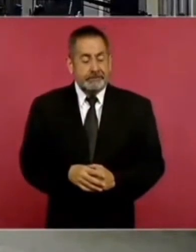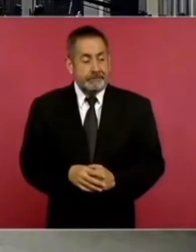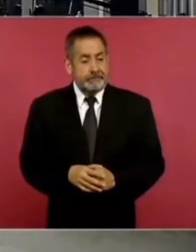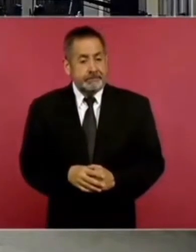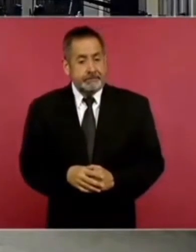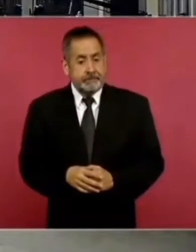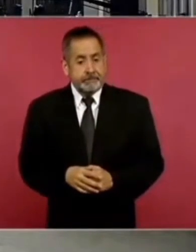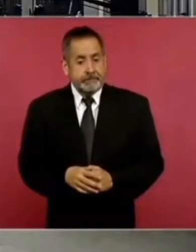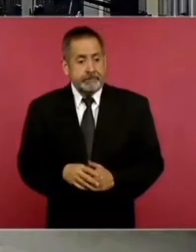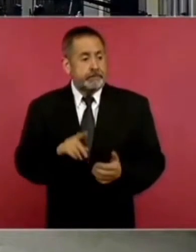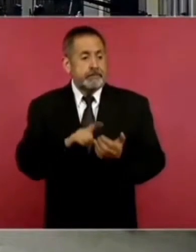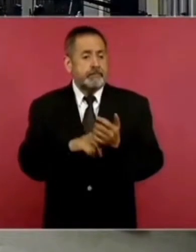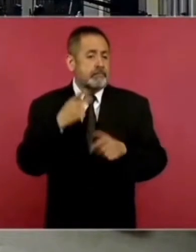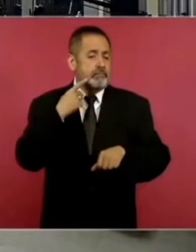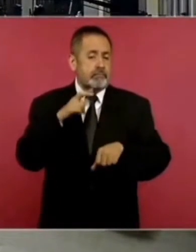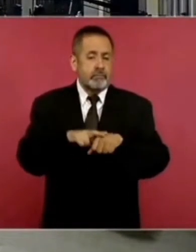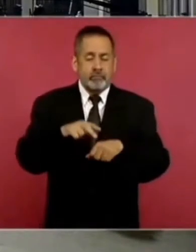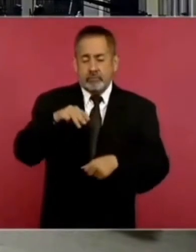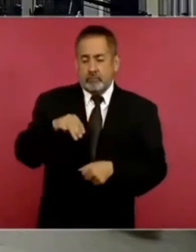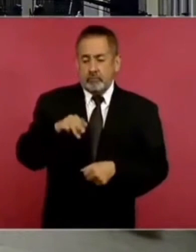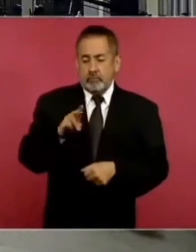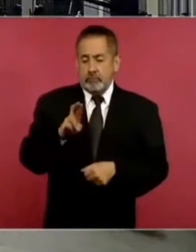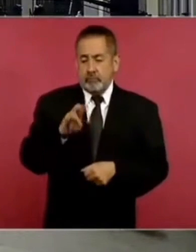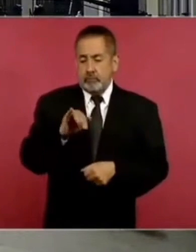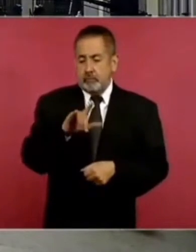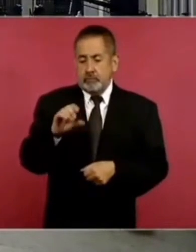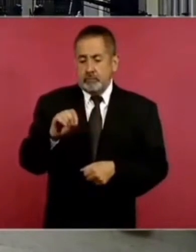procurador Murillo Caram